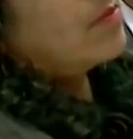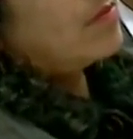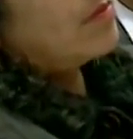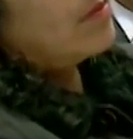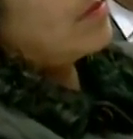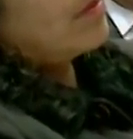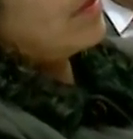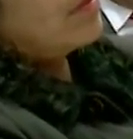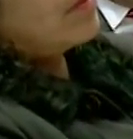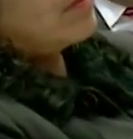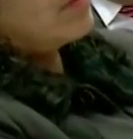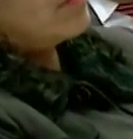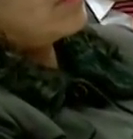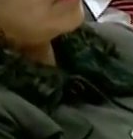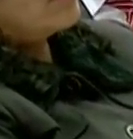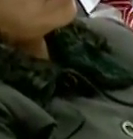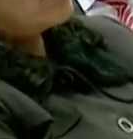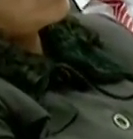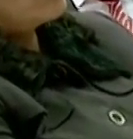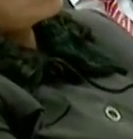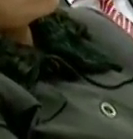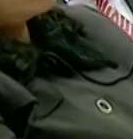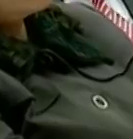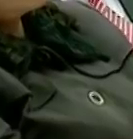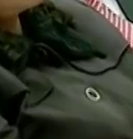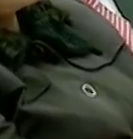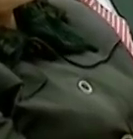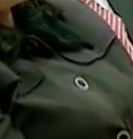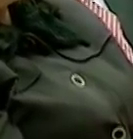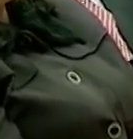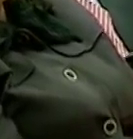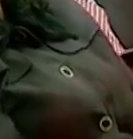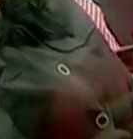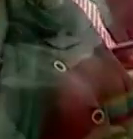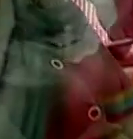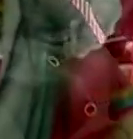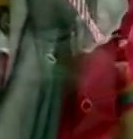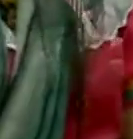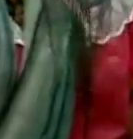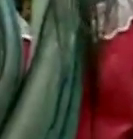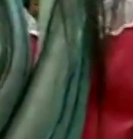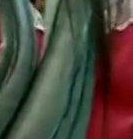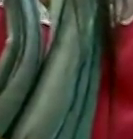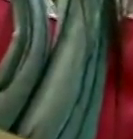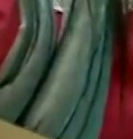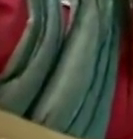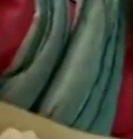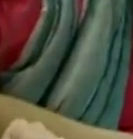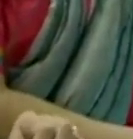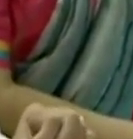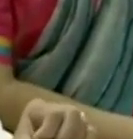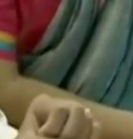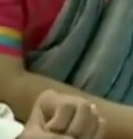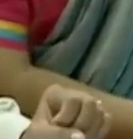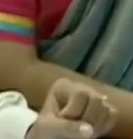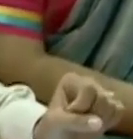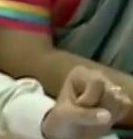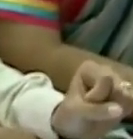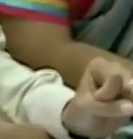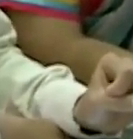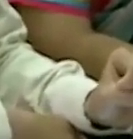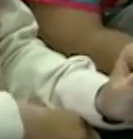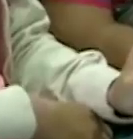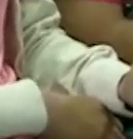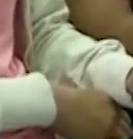poder originario, haya asumido esto como un debate sustantivo y